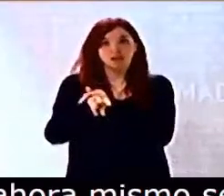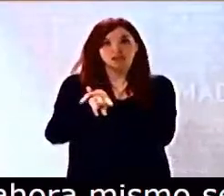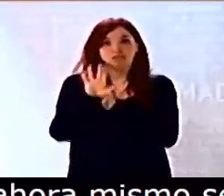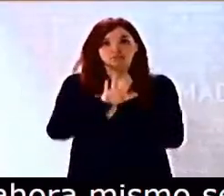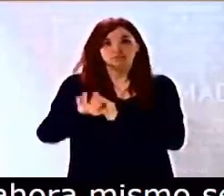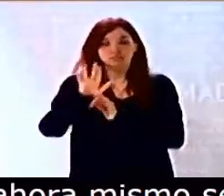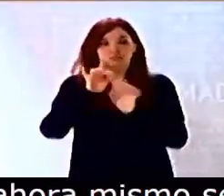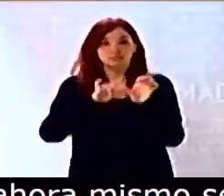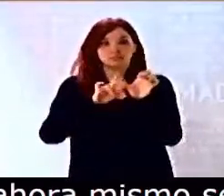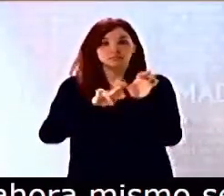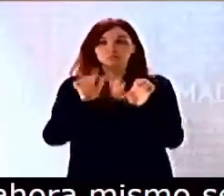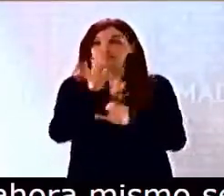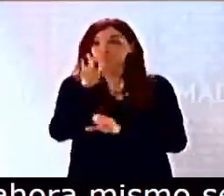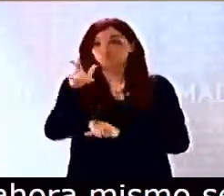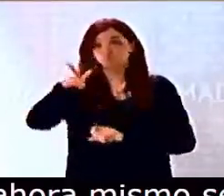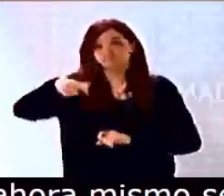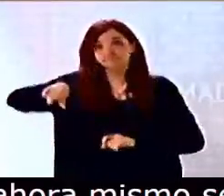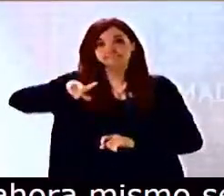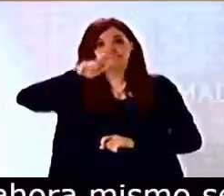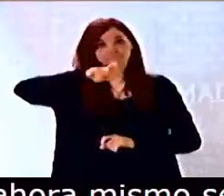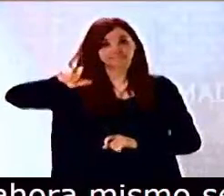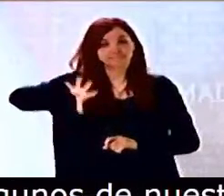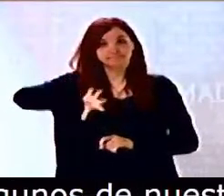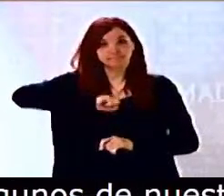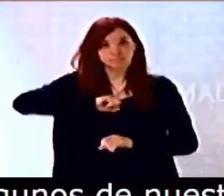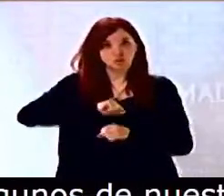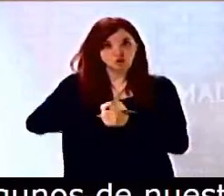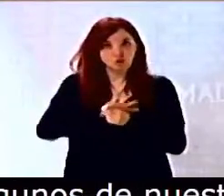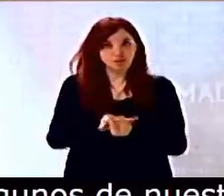comunidad autónoma con motivo de la COVID-19.